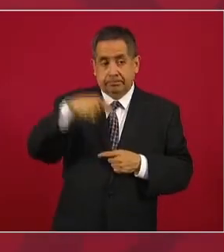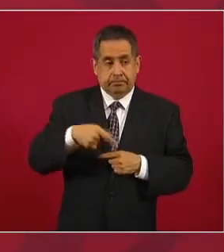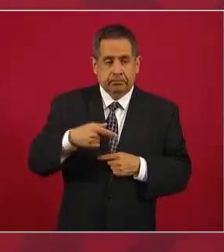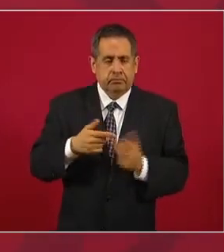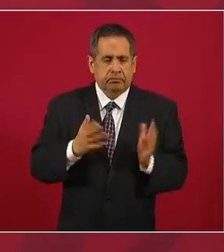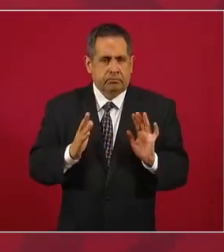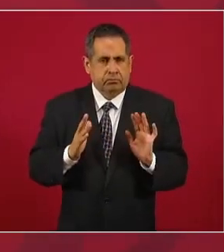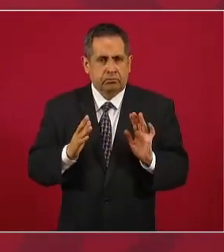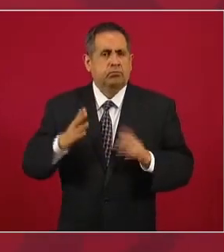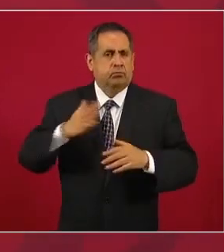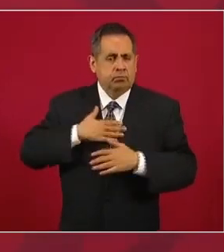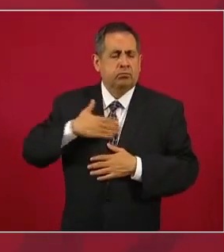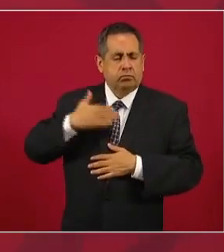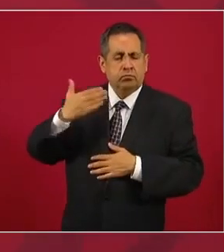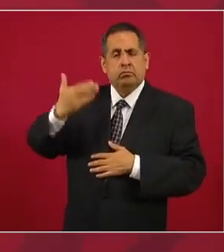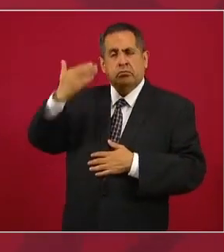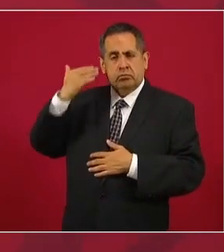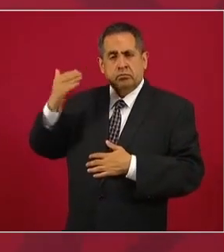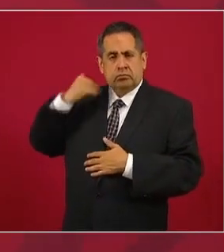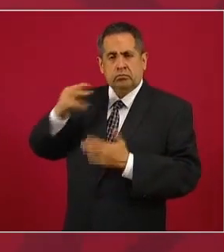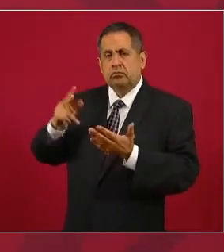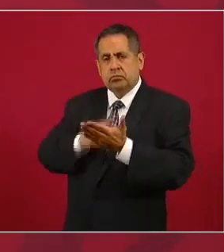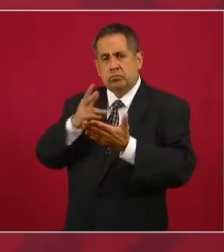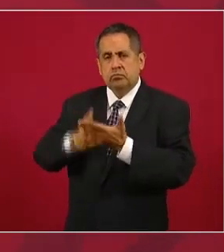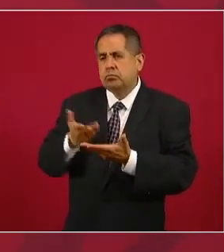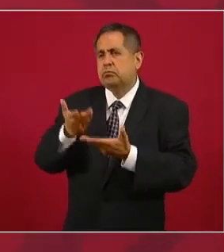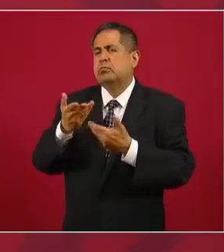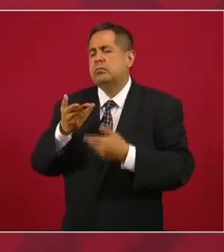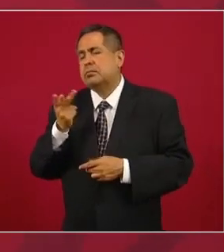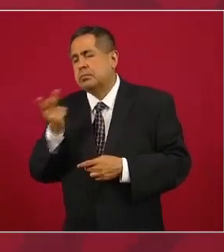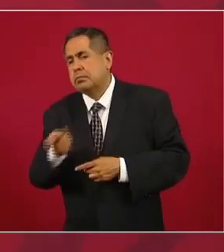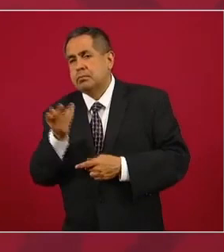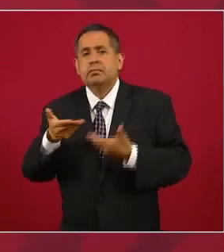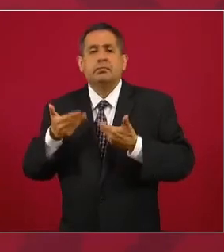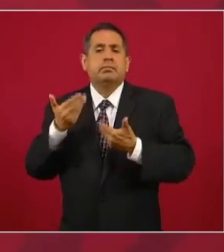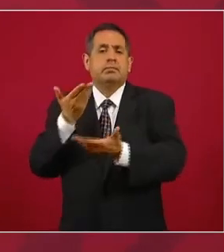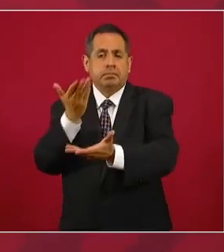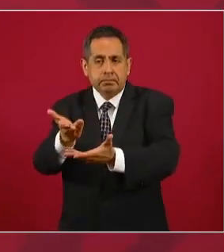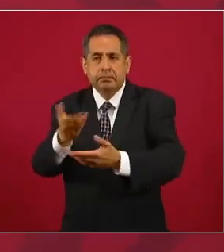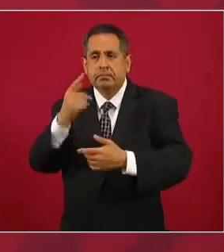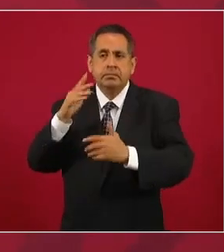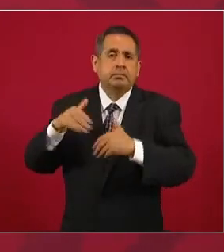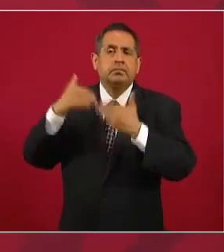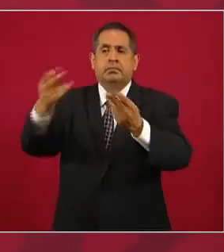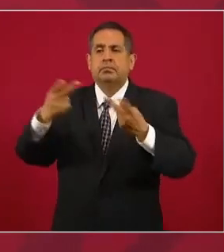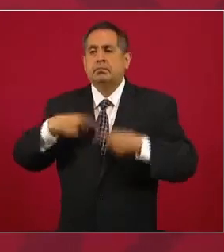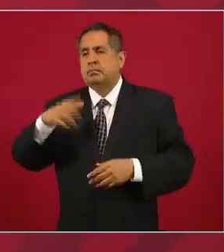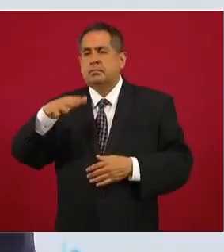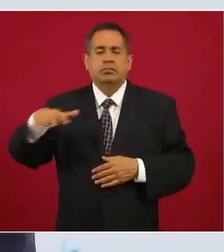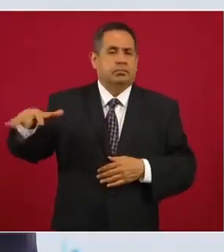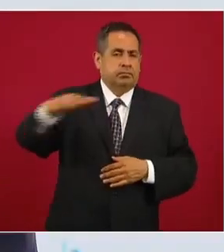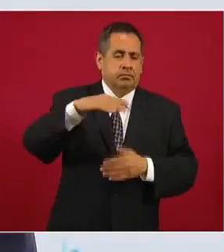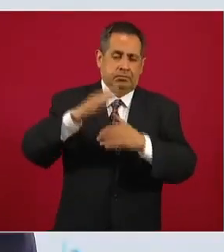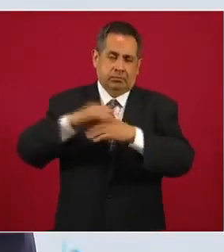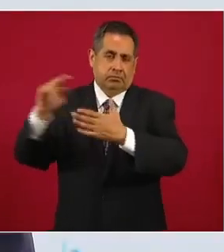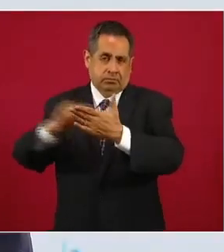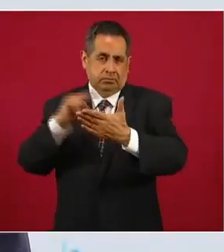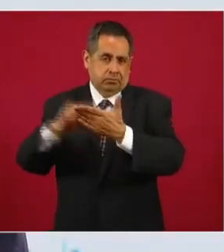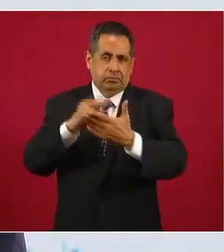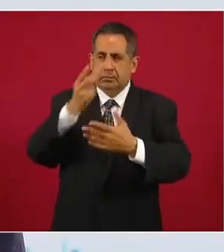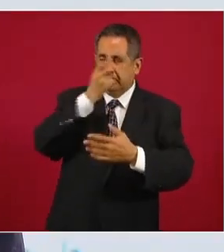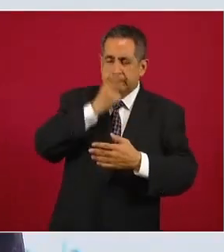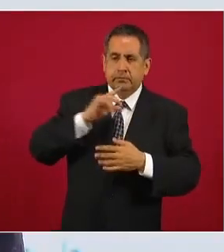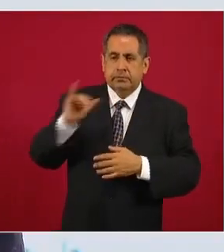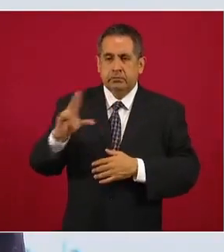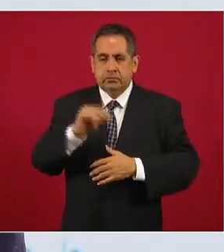en la que promuevo tales ejercicios. Se han realizado con respecto a la construcción